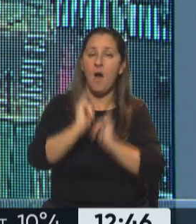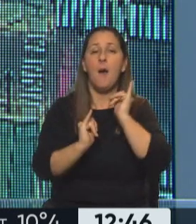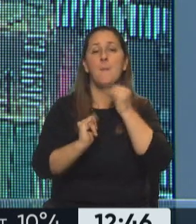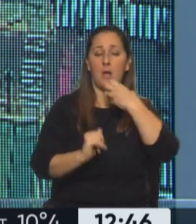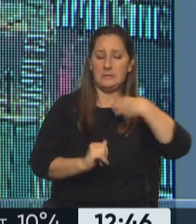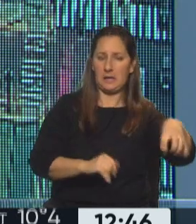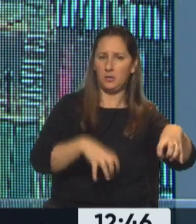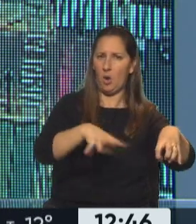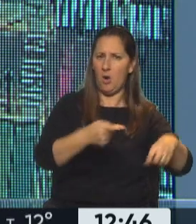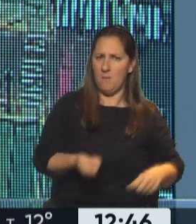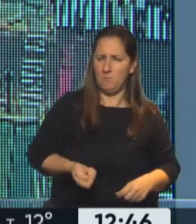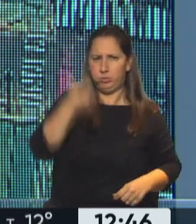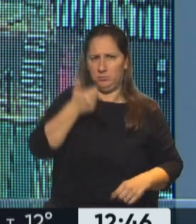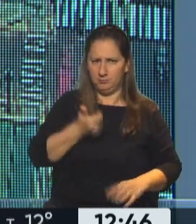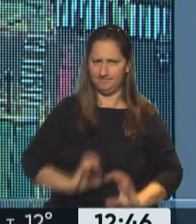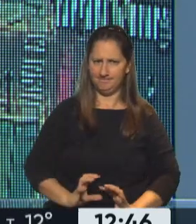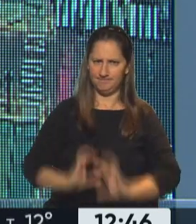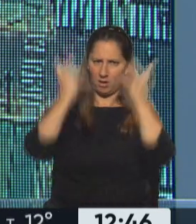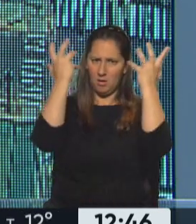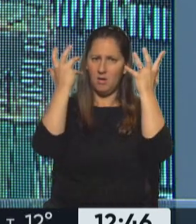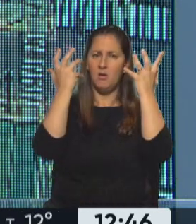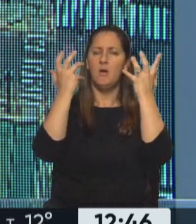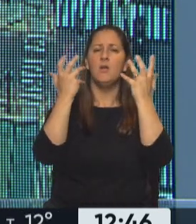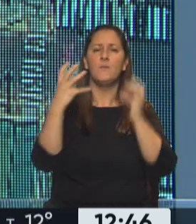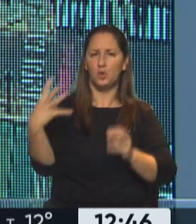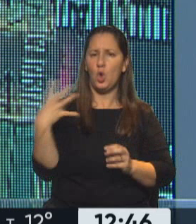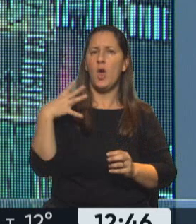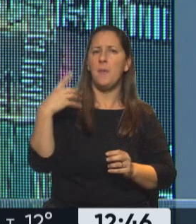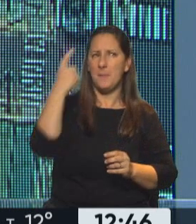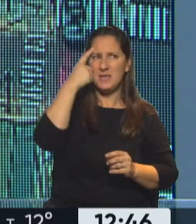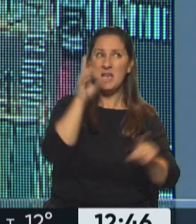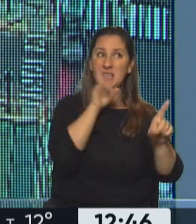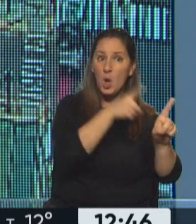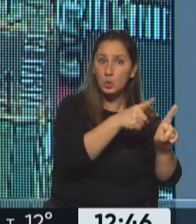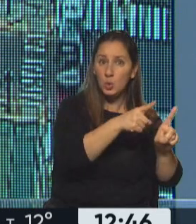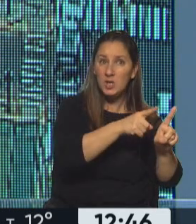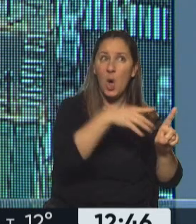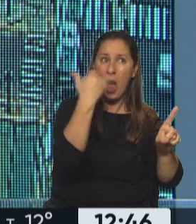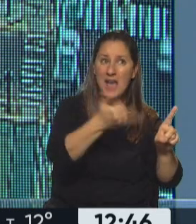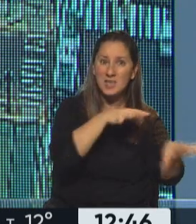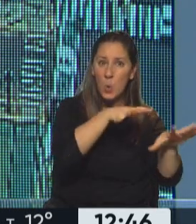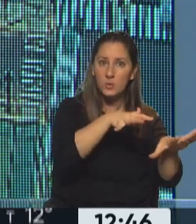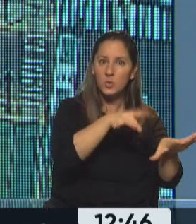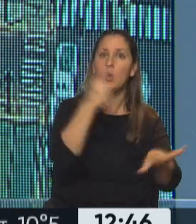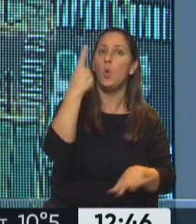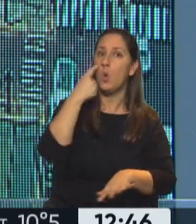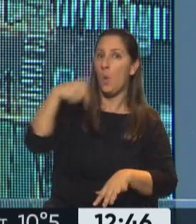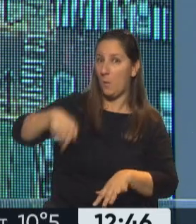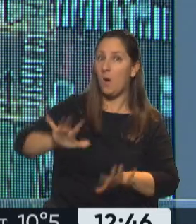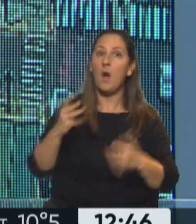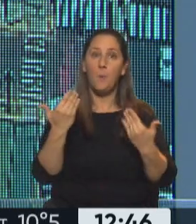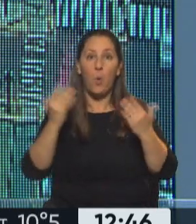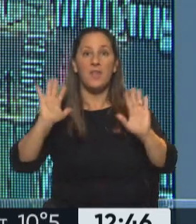muy reaccionarios y que todavía piensan como si pasó en Estados Unidos puede pasar acá. Tenemos que